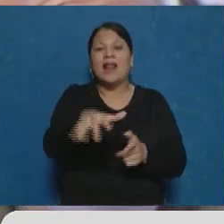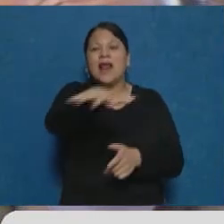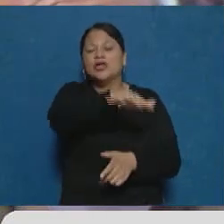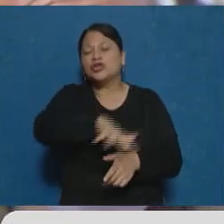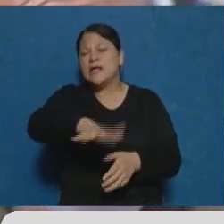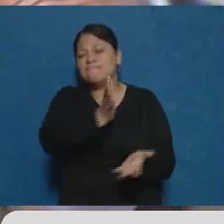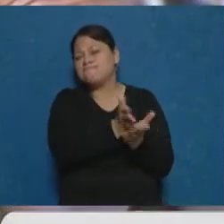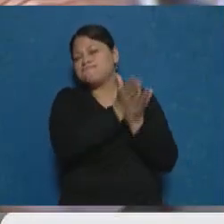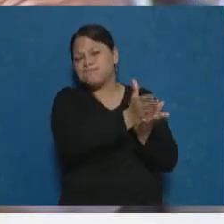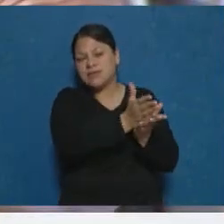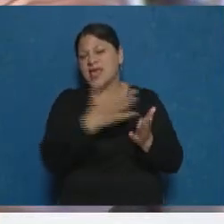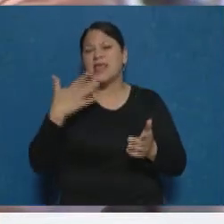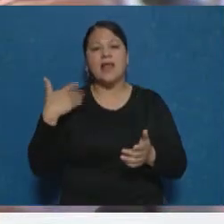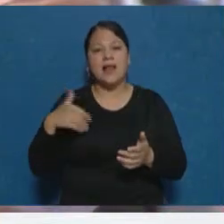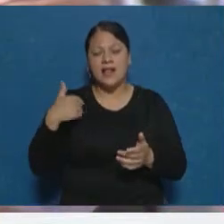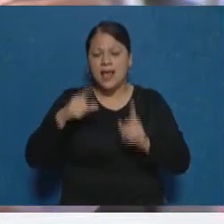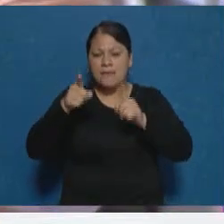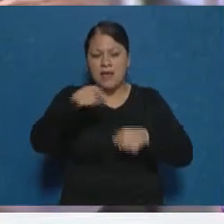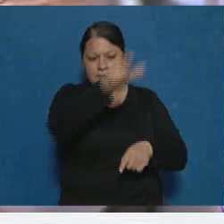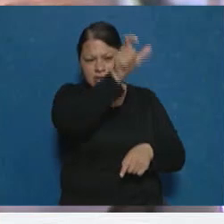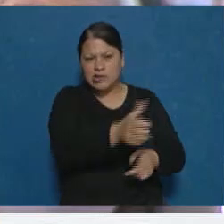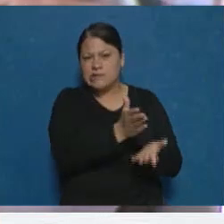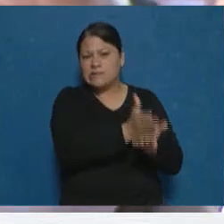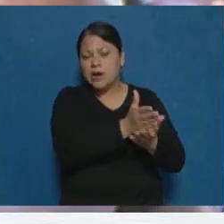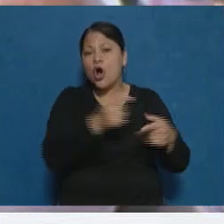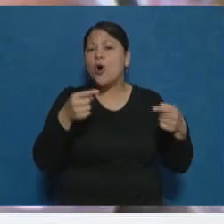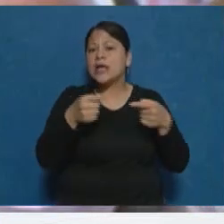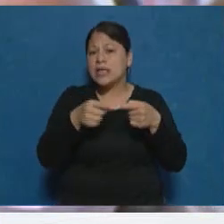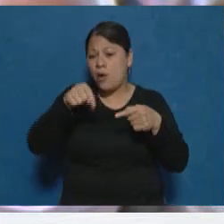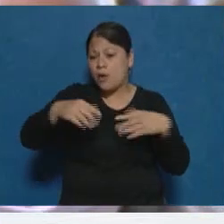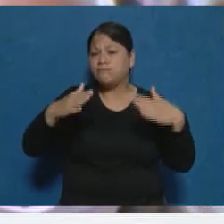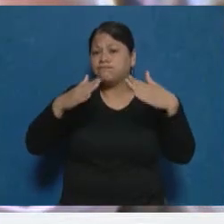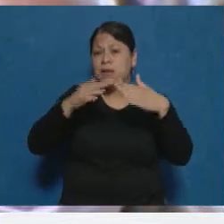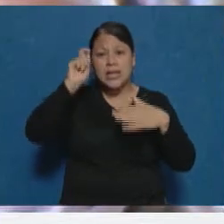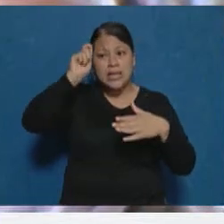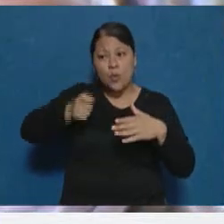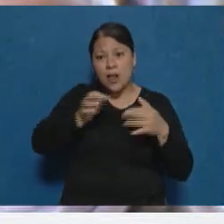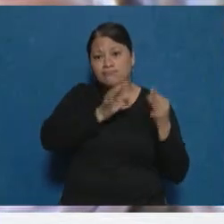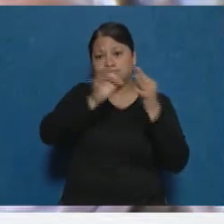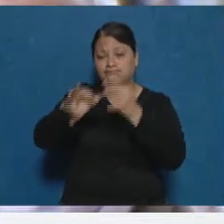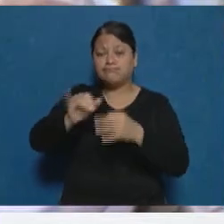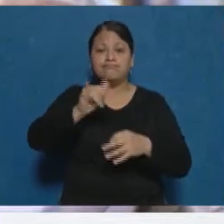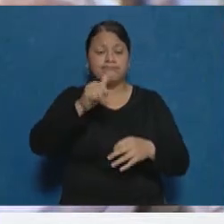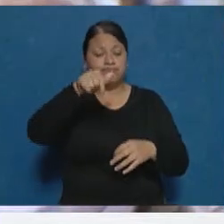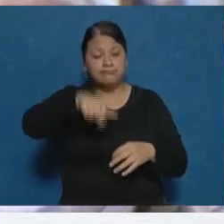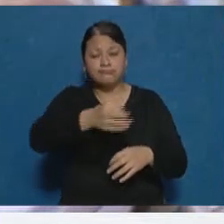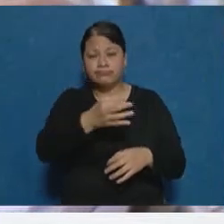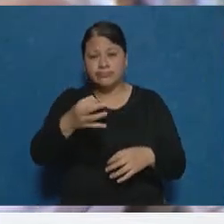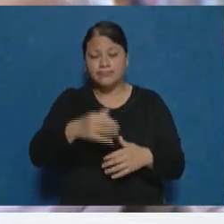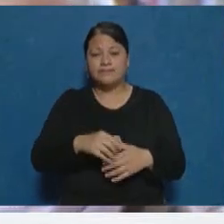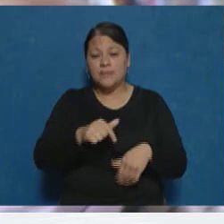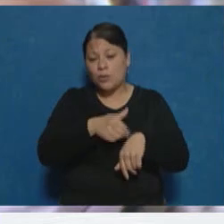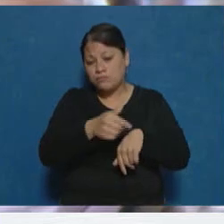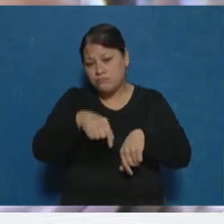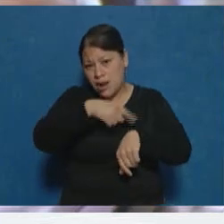de Mendoza y también la Argentina. ¿El objetivo es llegar a tribunales? Sí, el objetivo es llegar al Palacio de Justicia, ahora en un par